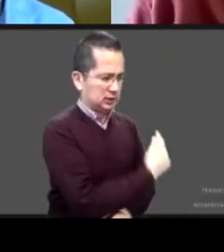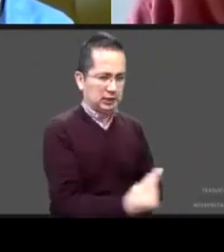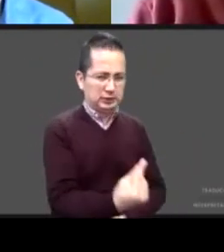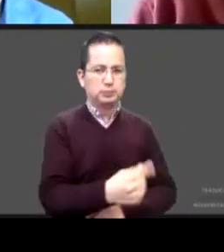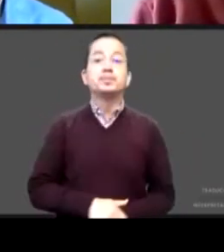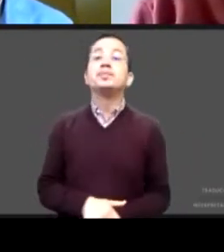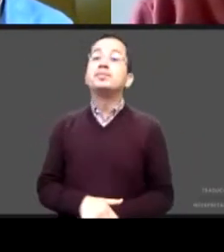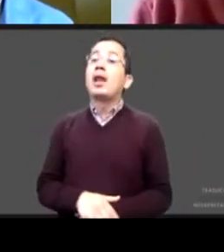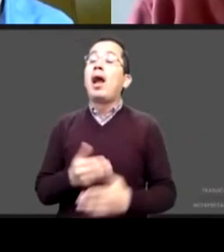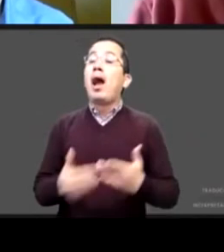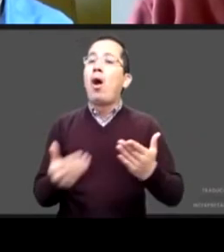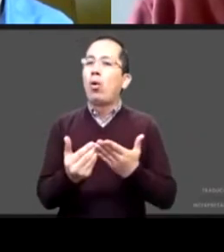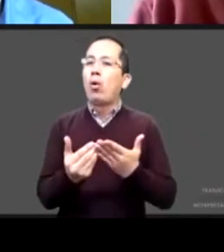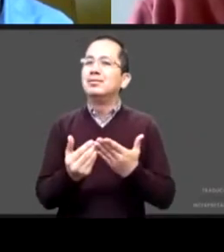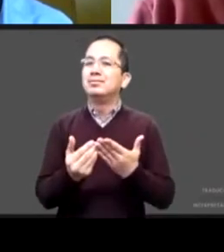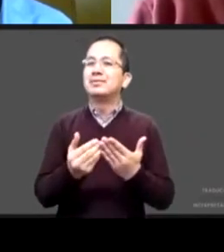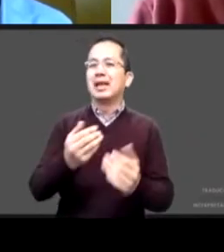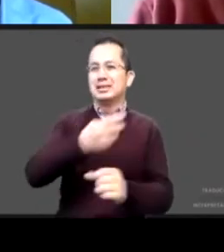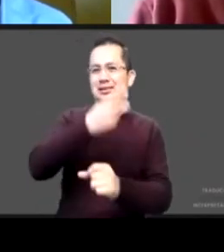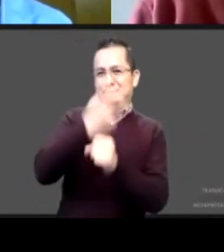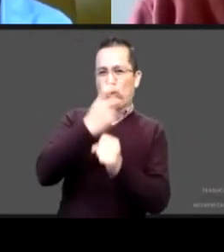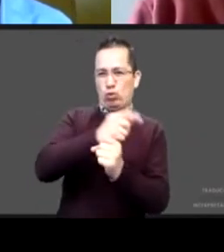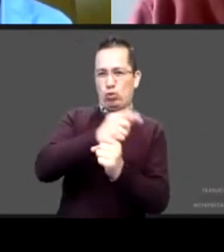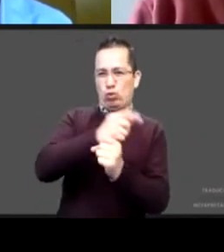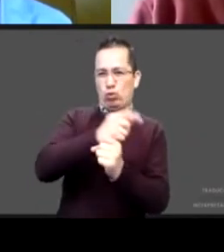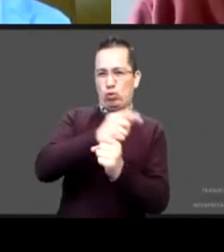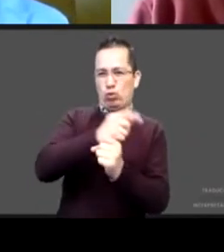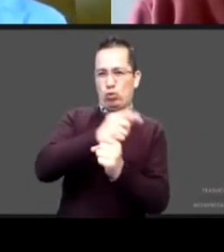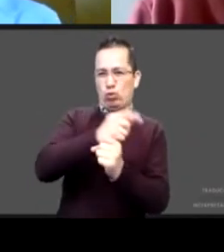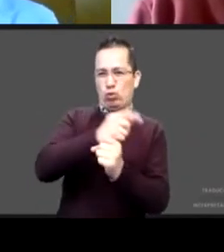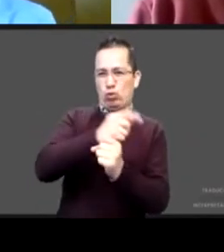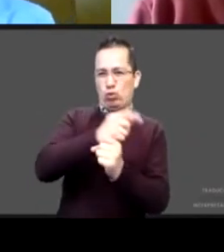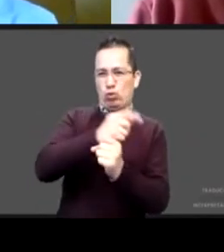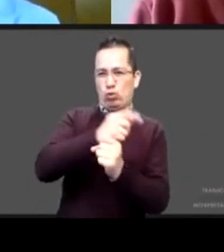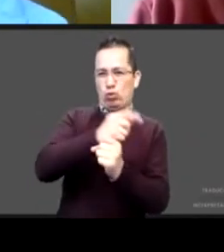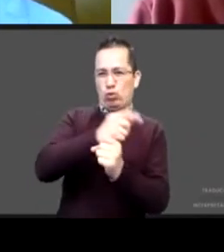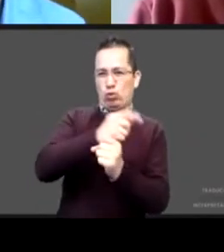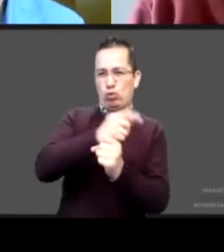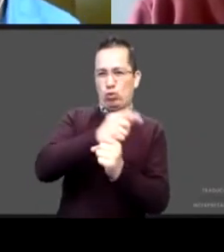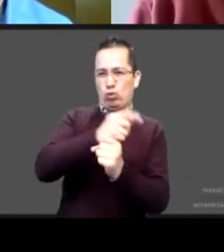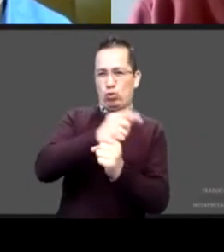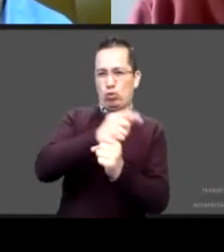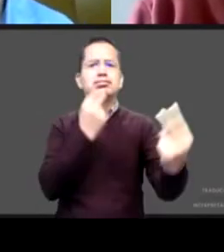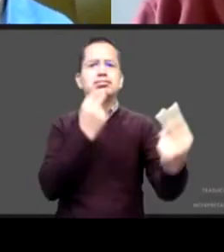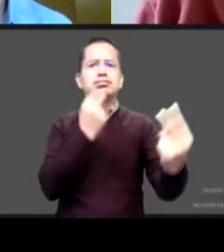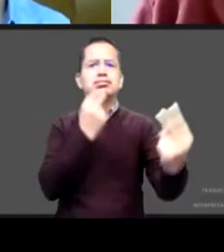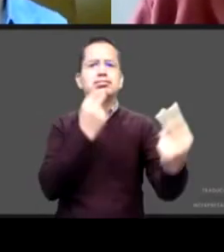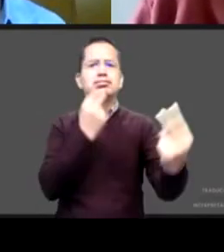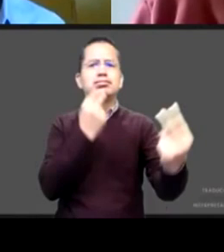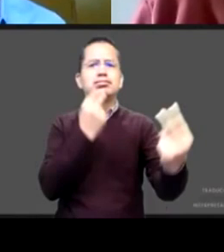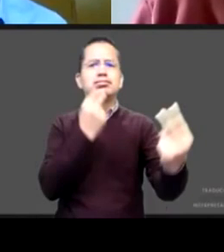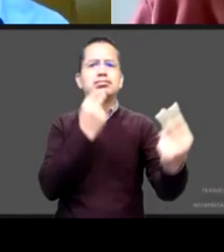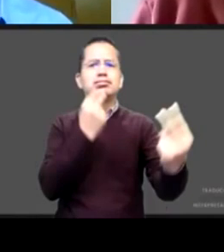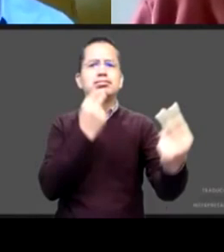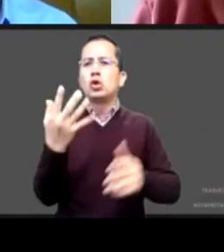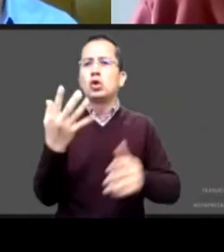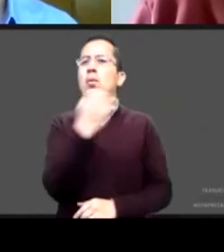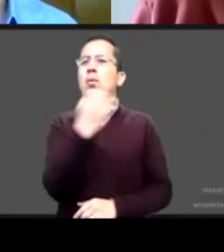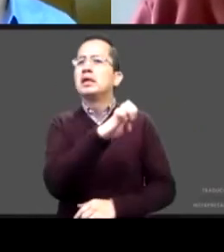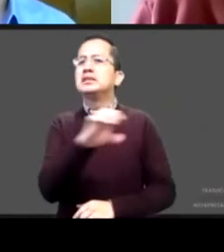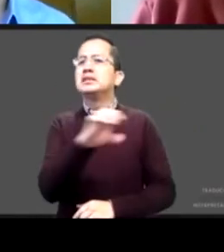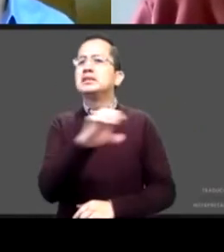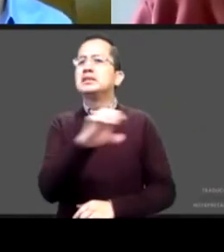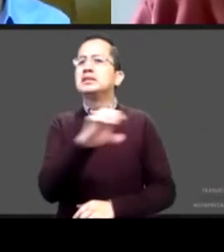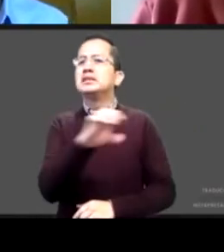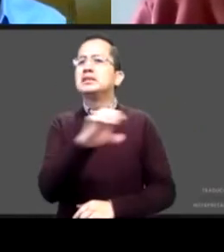que nos están siguiendo un poco más de 900 personas, tanto en Zoom como en Facebook, y nos siguen de los estados de Chihuahua,